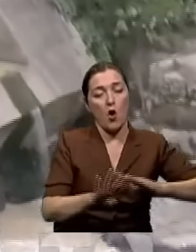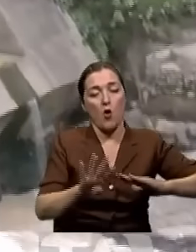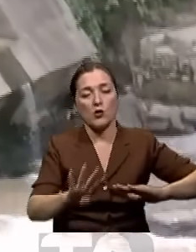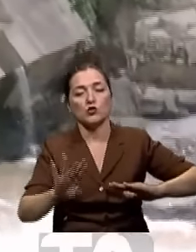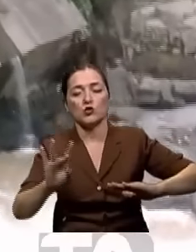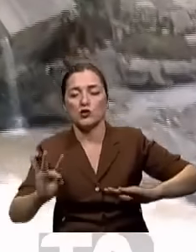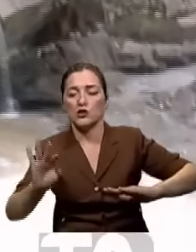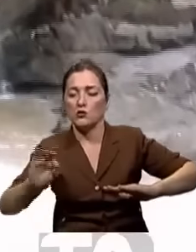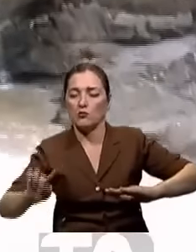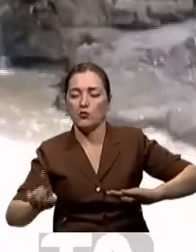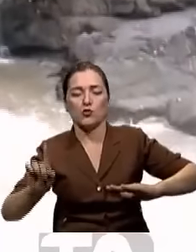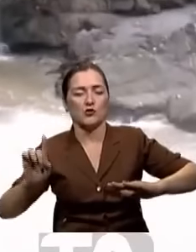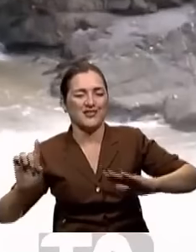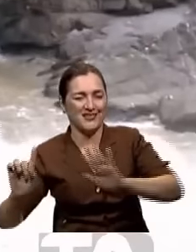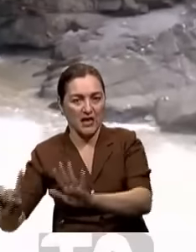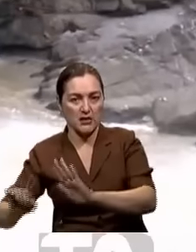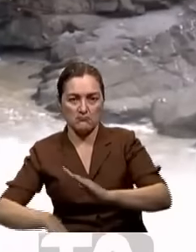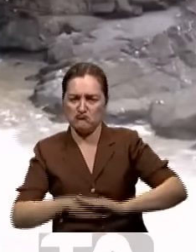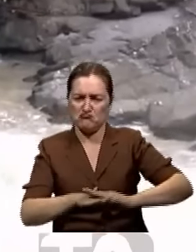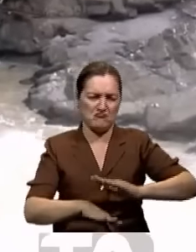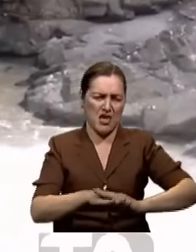489.6. Hoy estamos a